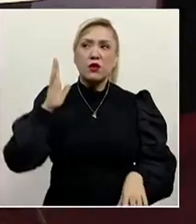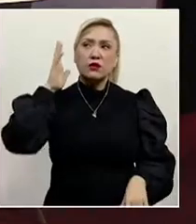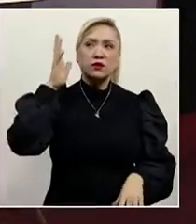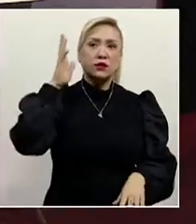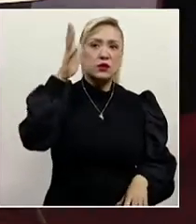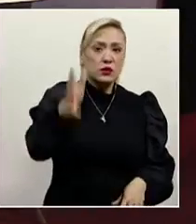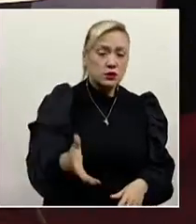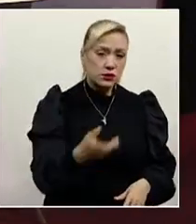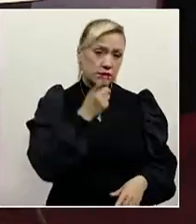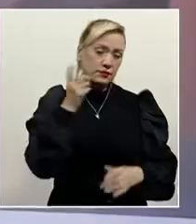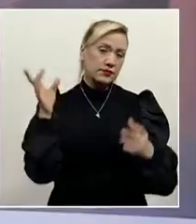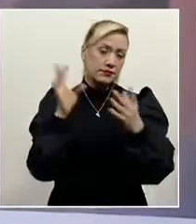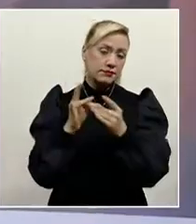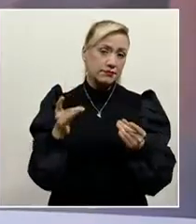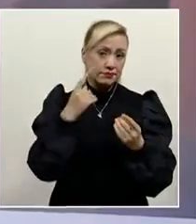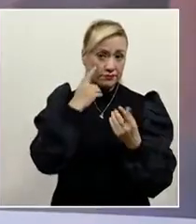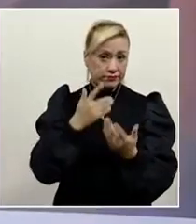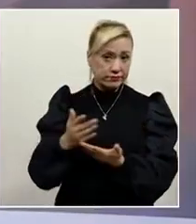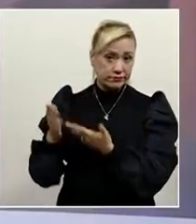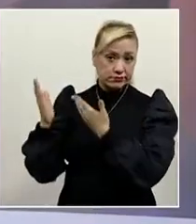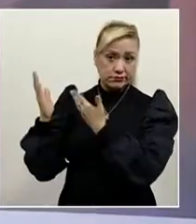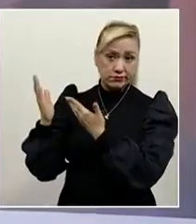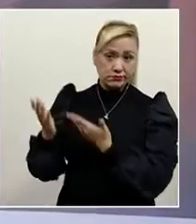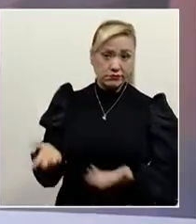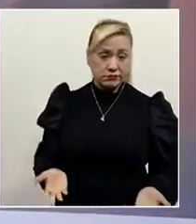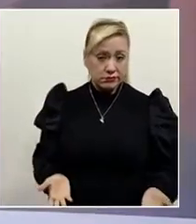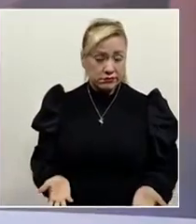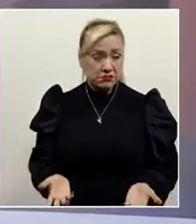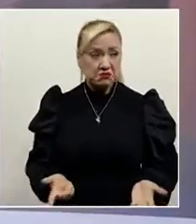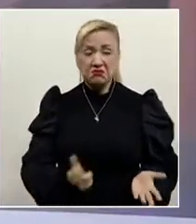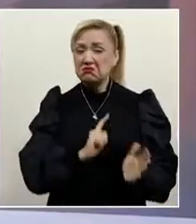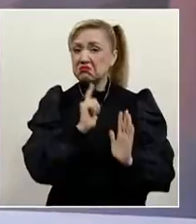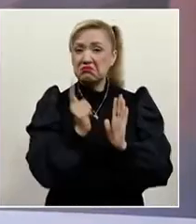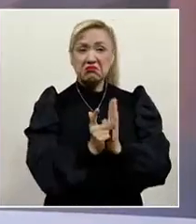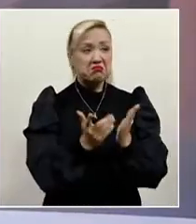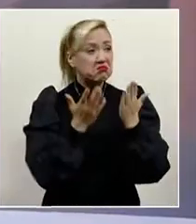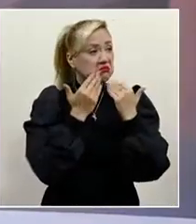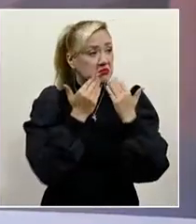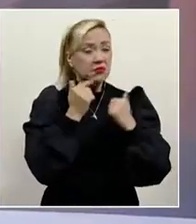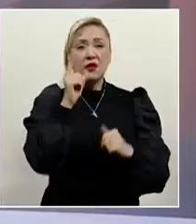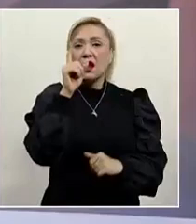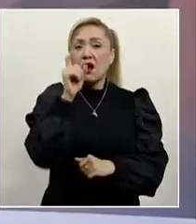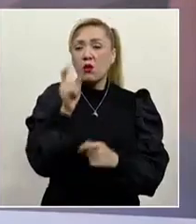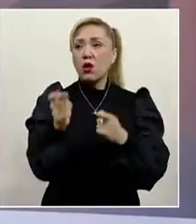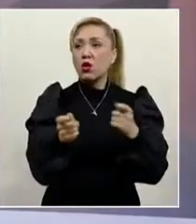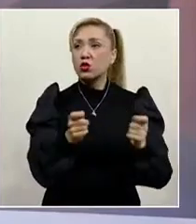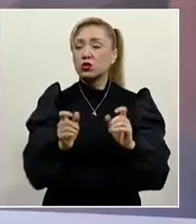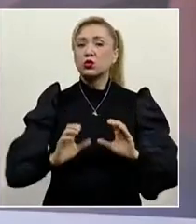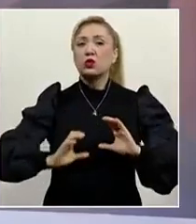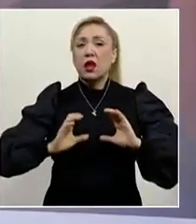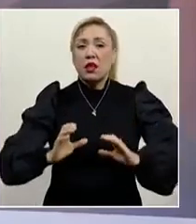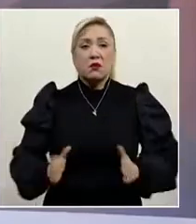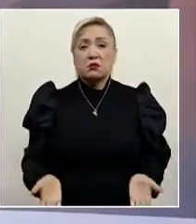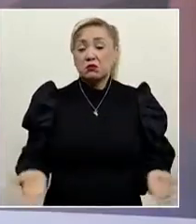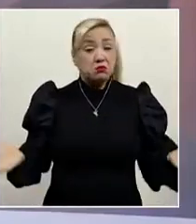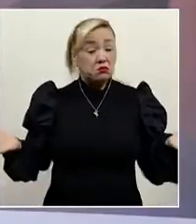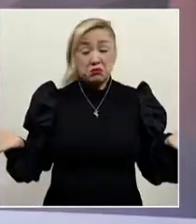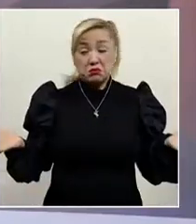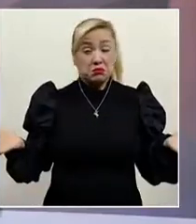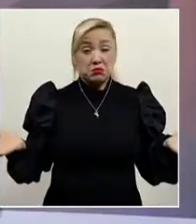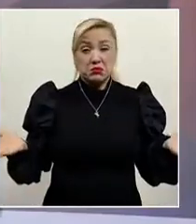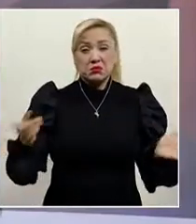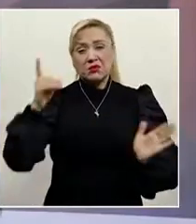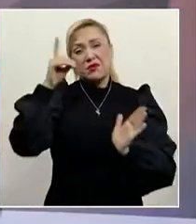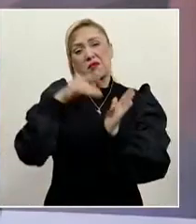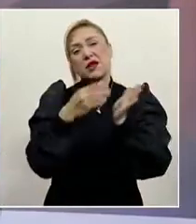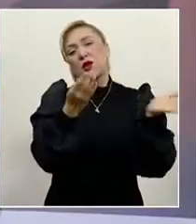así lo indicaron no hay una ley actualizada del agua en nuestro país la que nos rige es